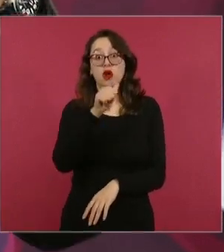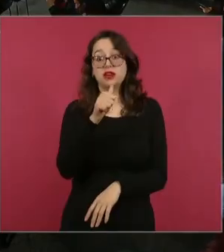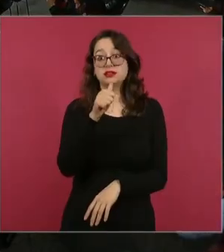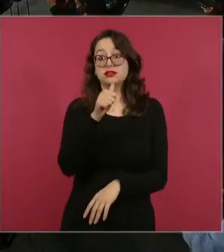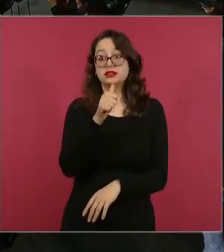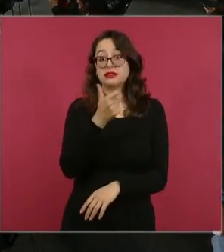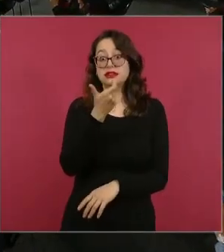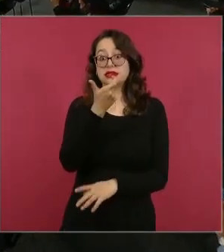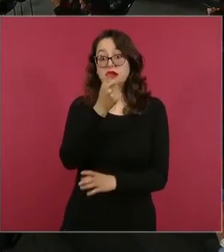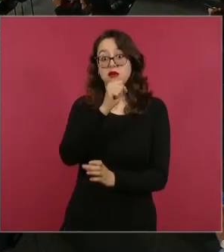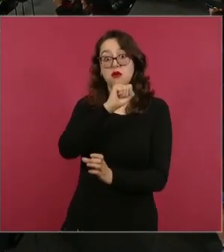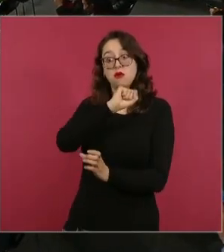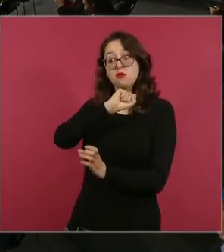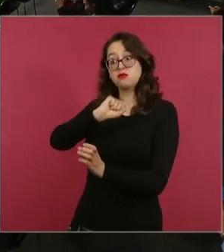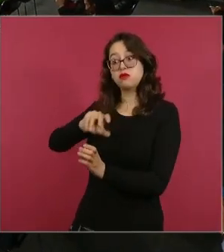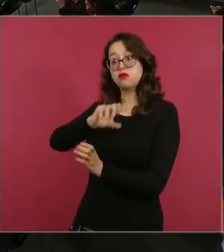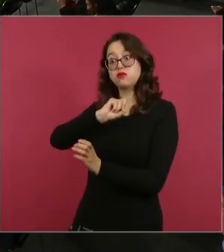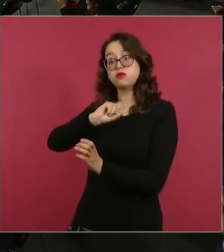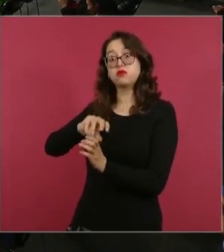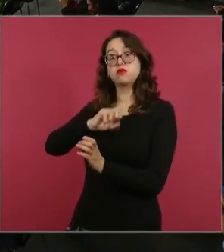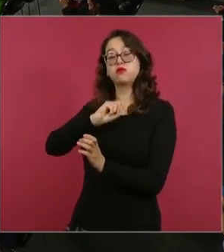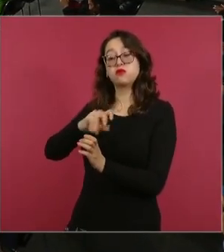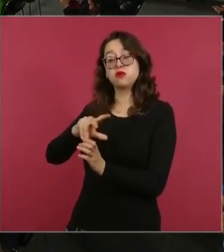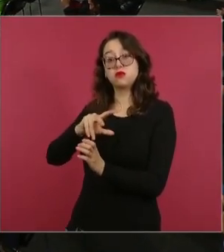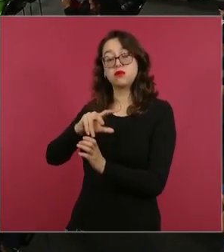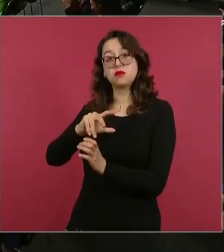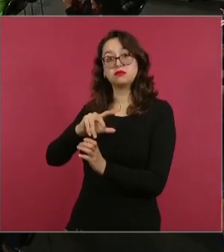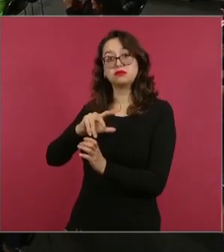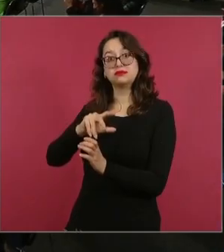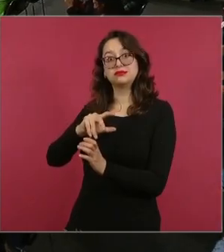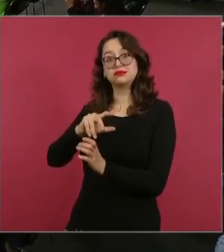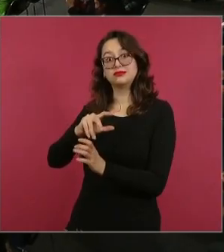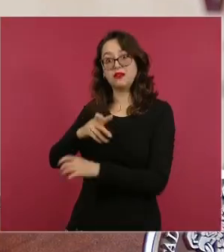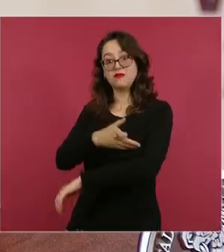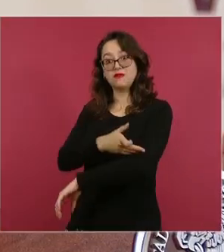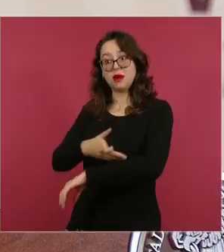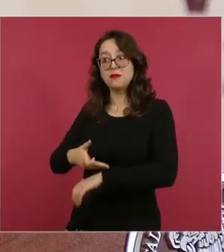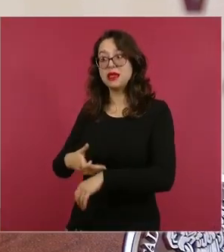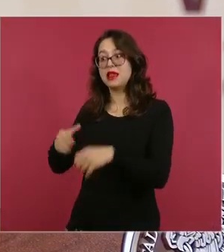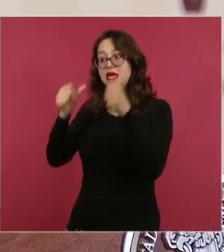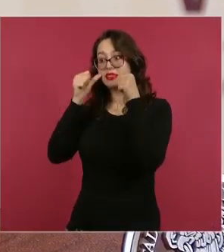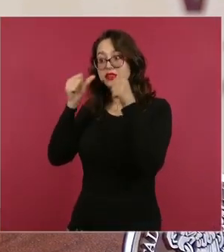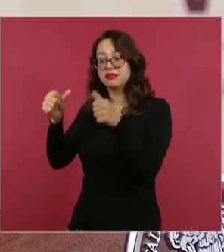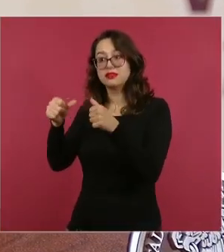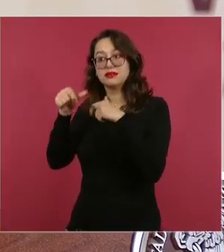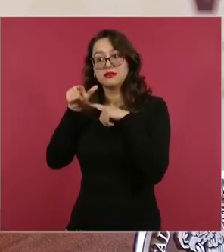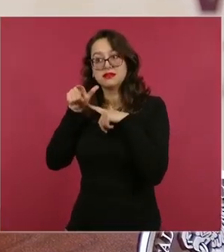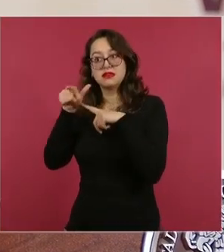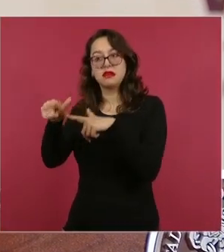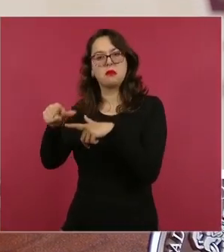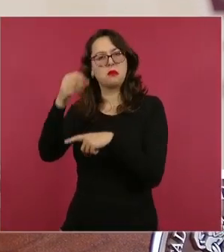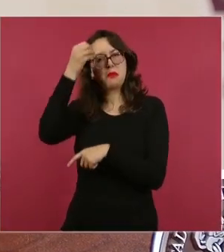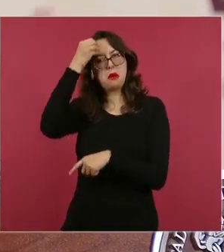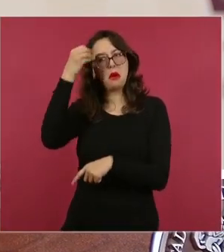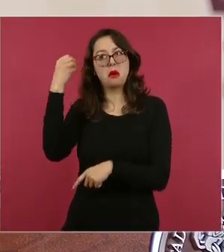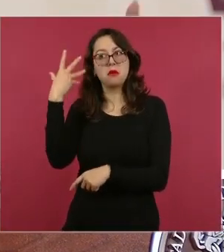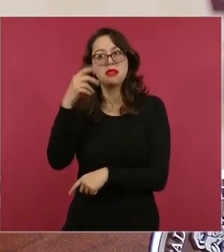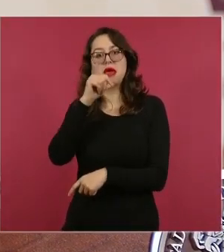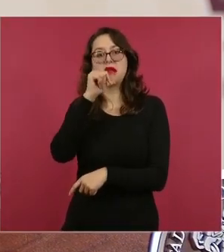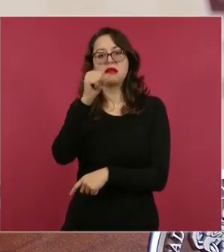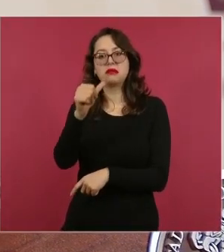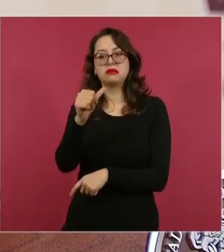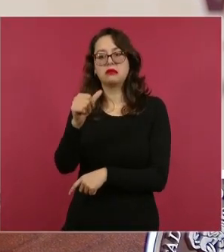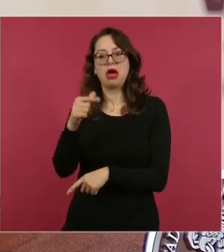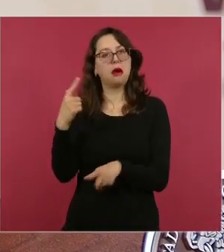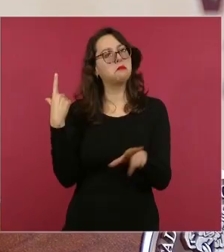ayuden a sus familiares que no se olviden de sus familiares Que no le den